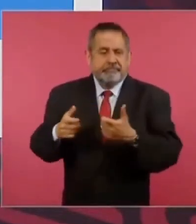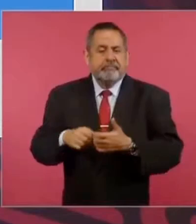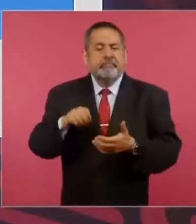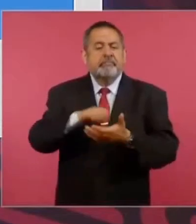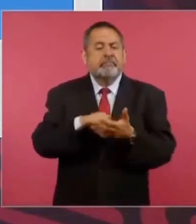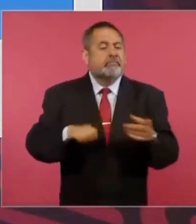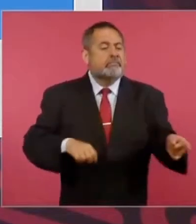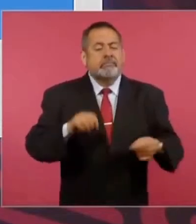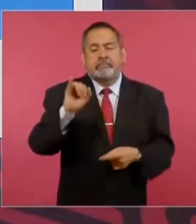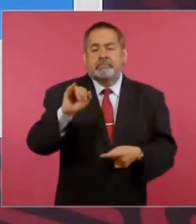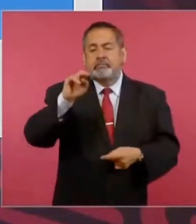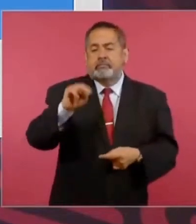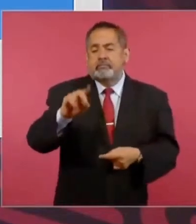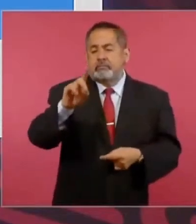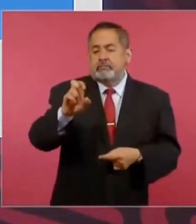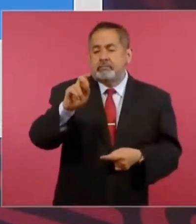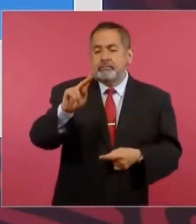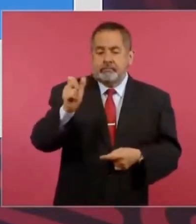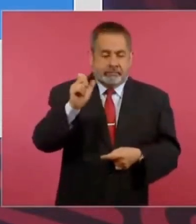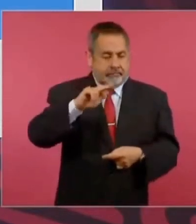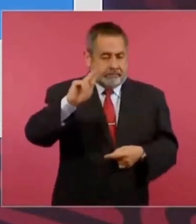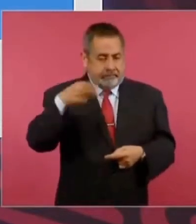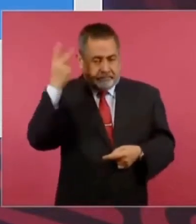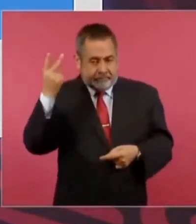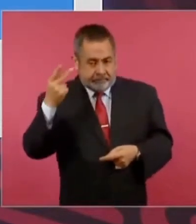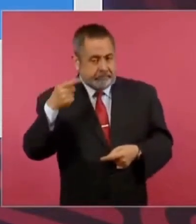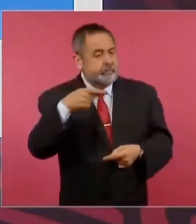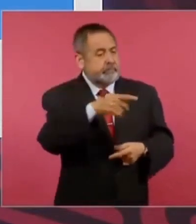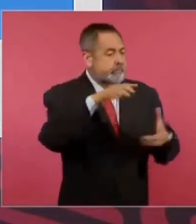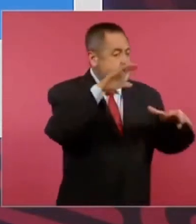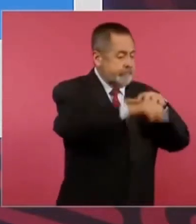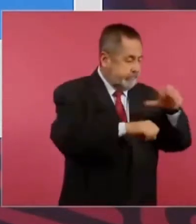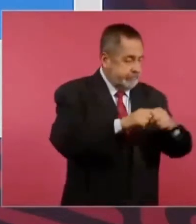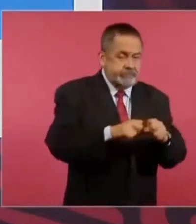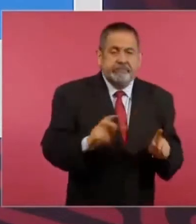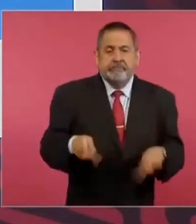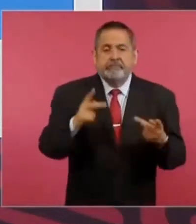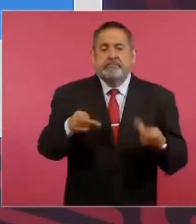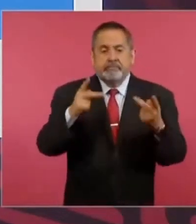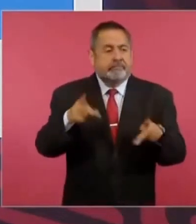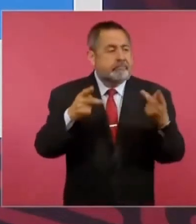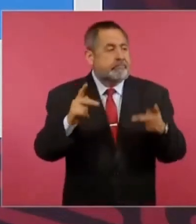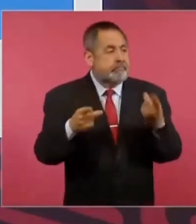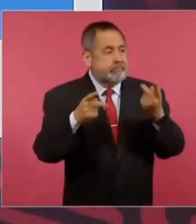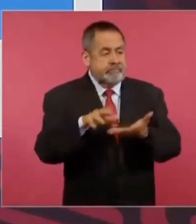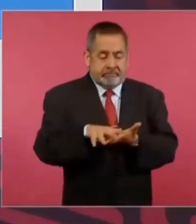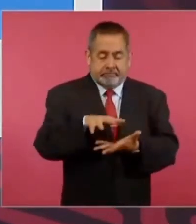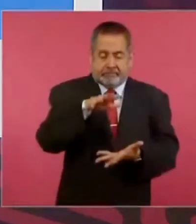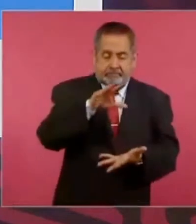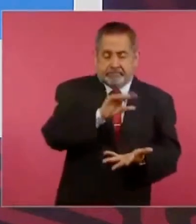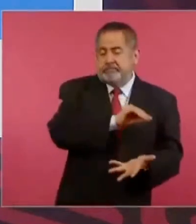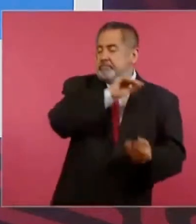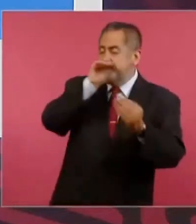instituto para devolverle al pueblo lo robado, todo eso va a ir a este fondo.